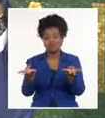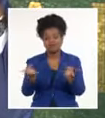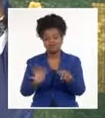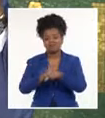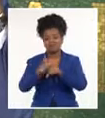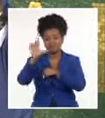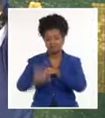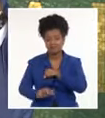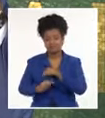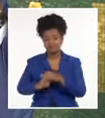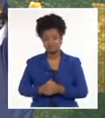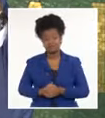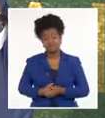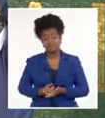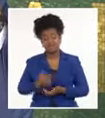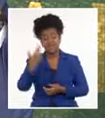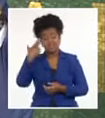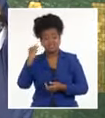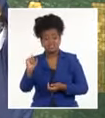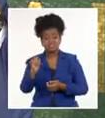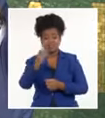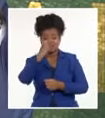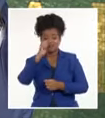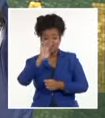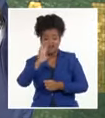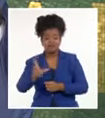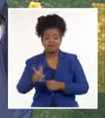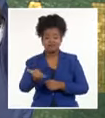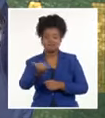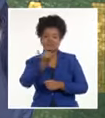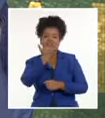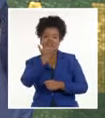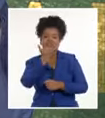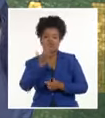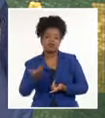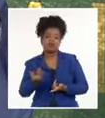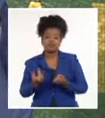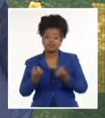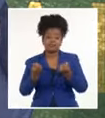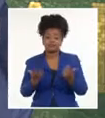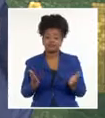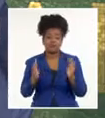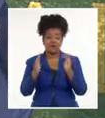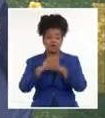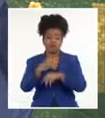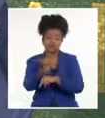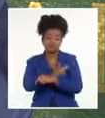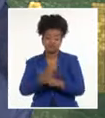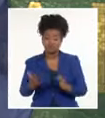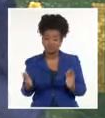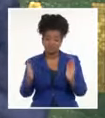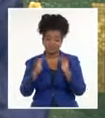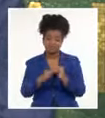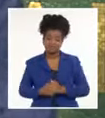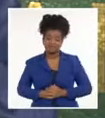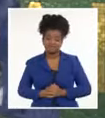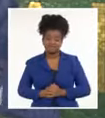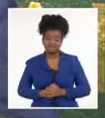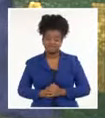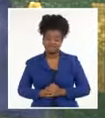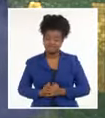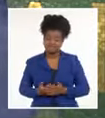atendiendo primero a las personas más vulnerables en el mundo, con seguridad superaríamos la pandemia mucho antes. Y por otro lado,